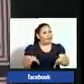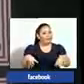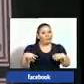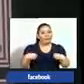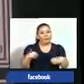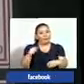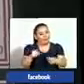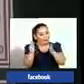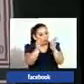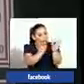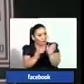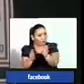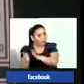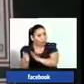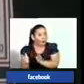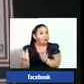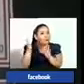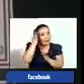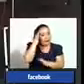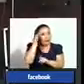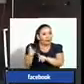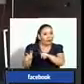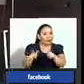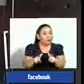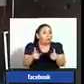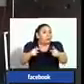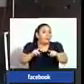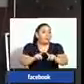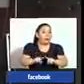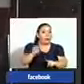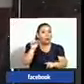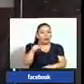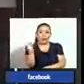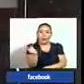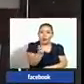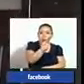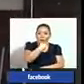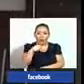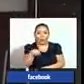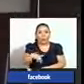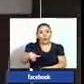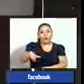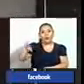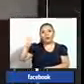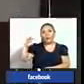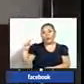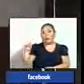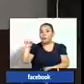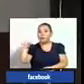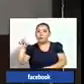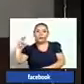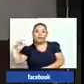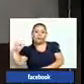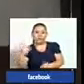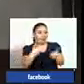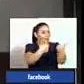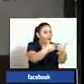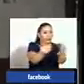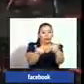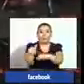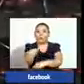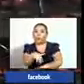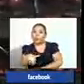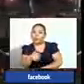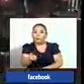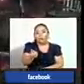preparan y dejan todo listo para retomar labores. Sin embargo, en el Karaoke y Bar 40 y 20, al igual que diferentes negocios en este